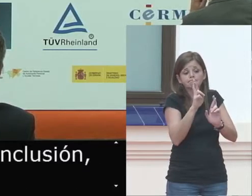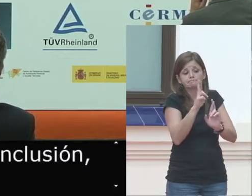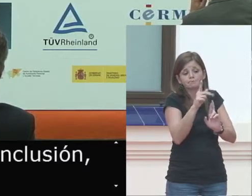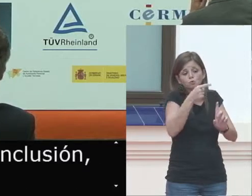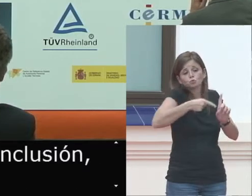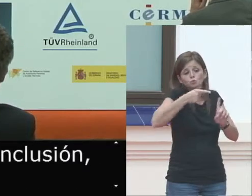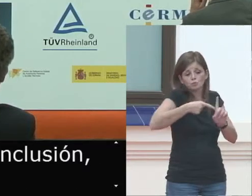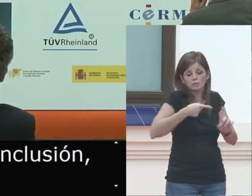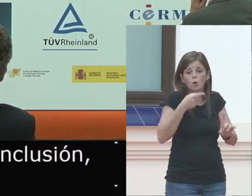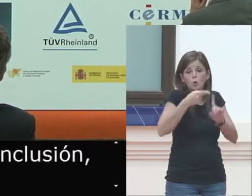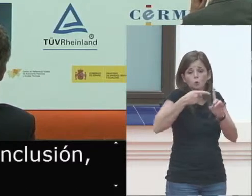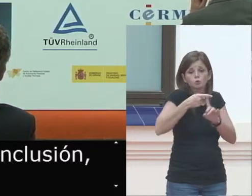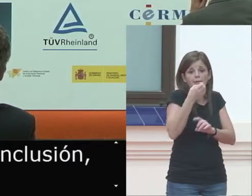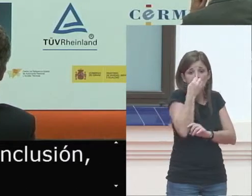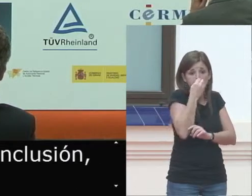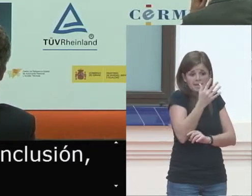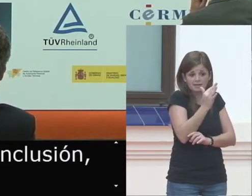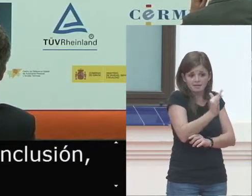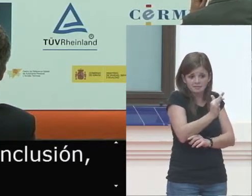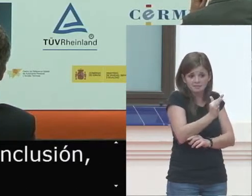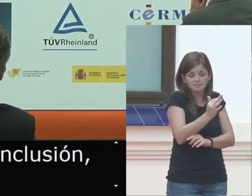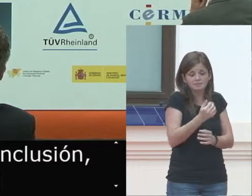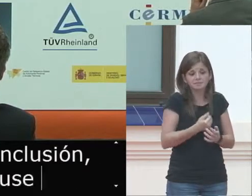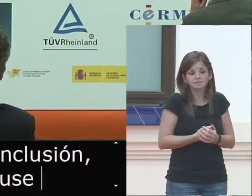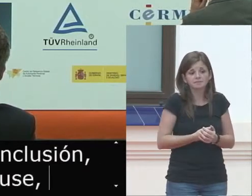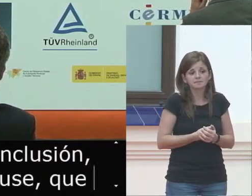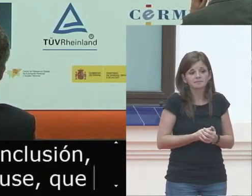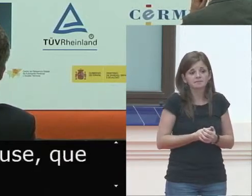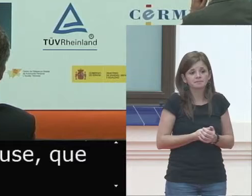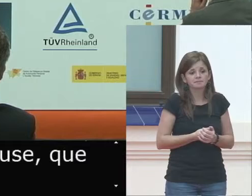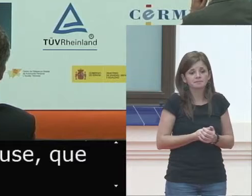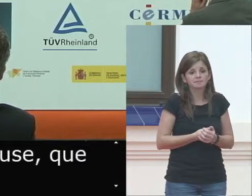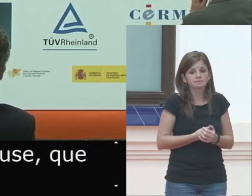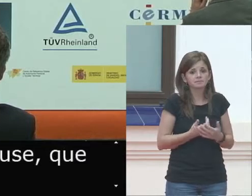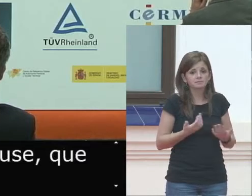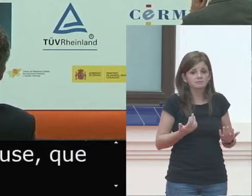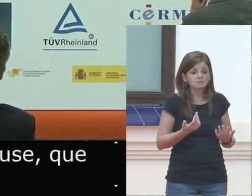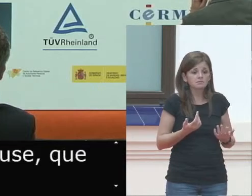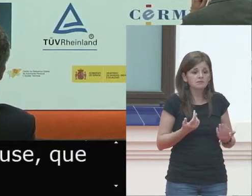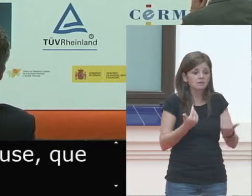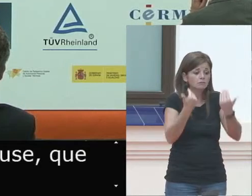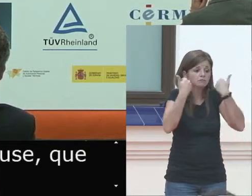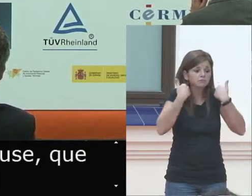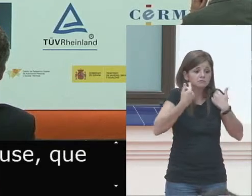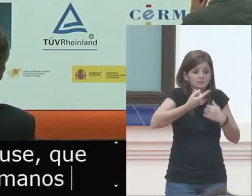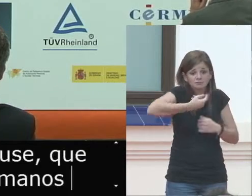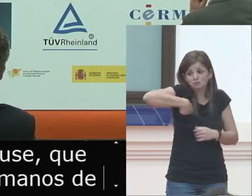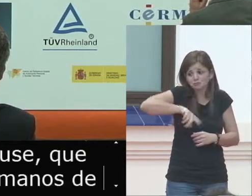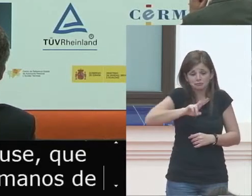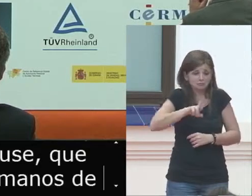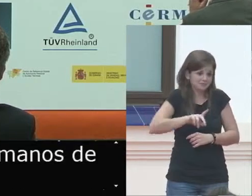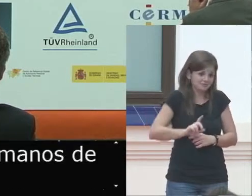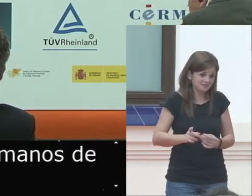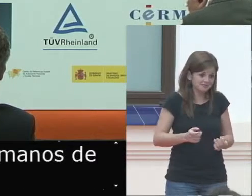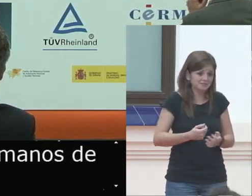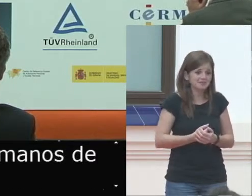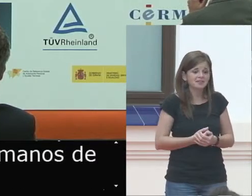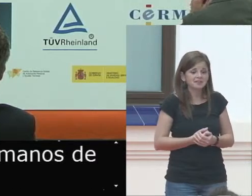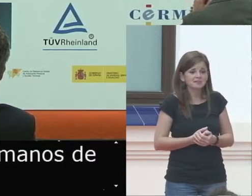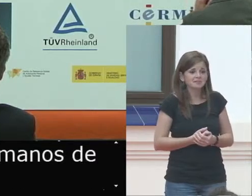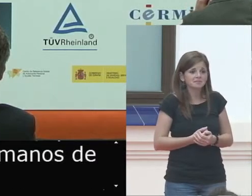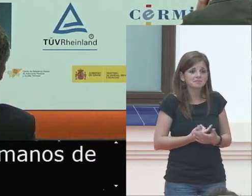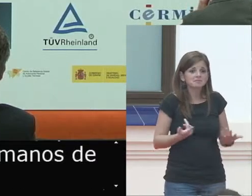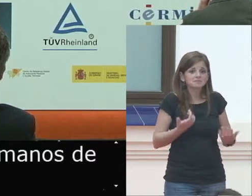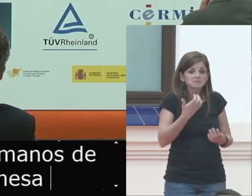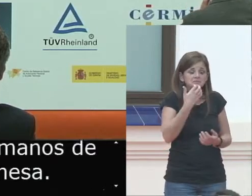bien, que no está en nuestras manos de los ningunos que estamos en esta mesa, y que cualquiera que